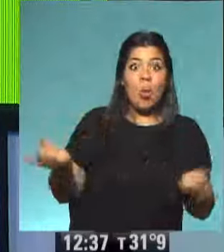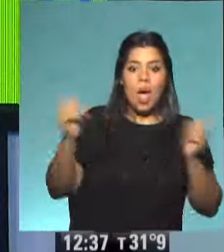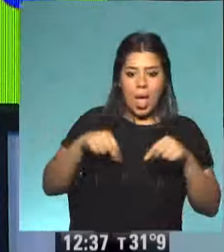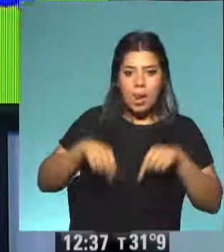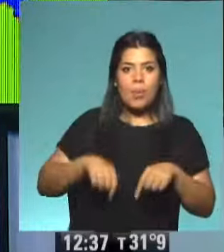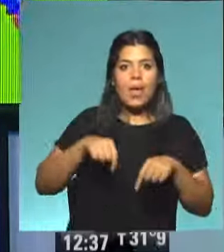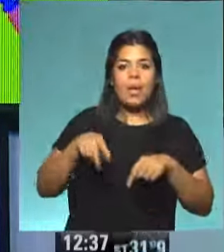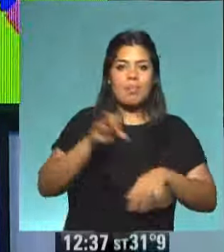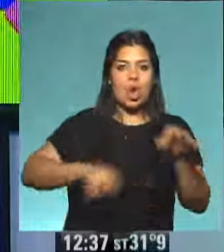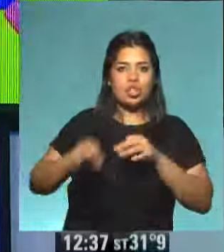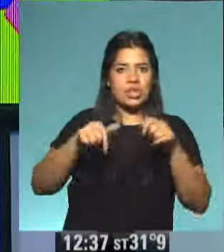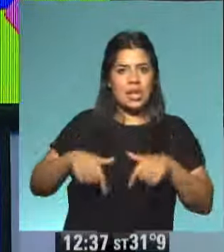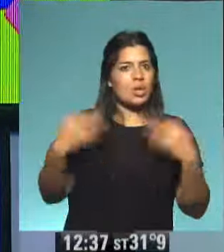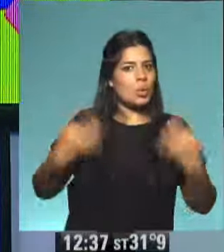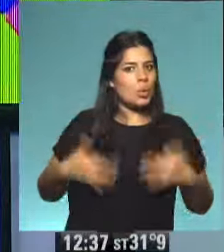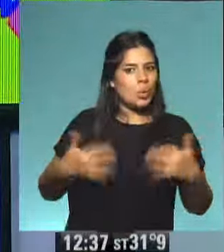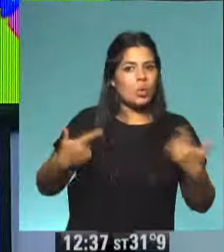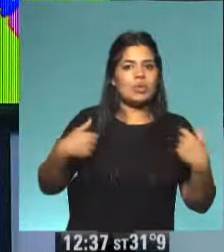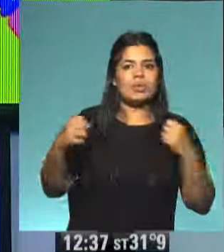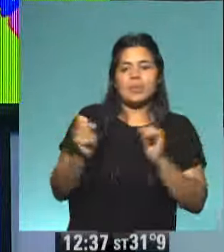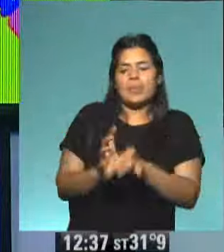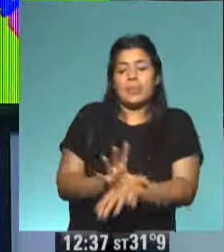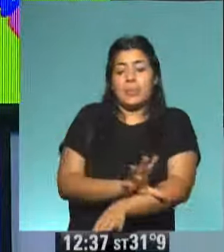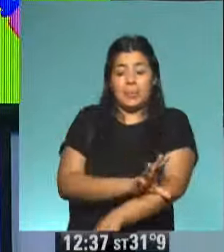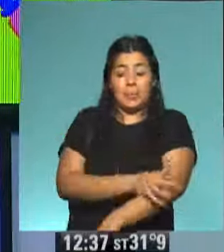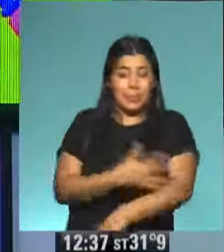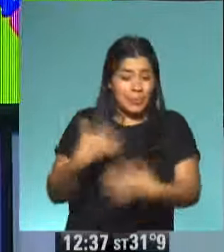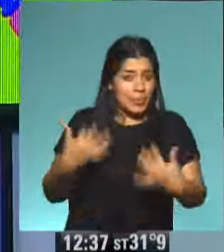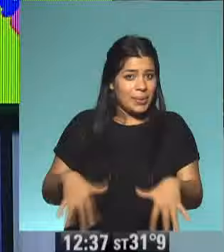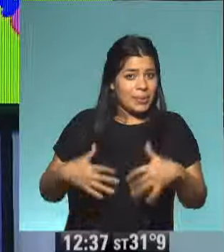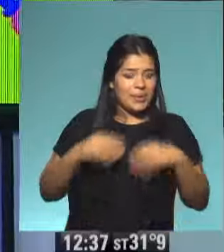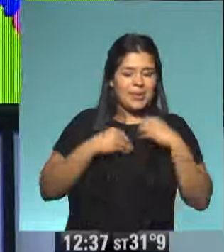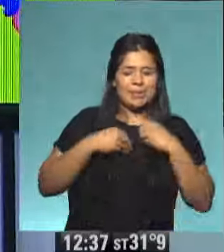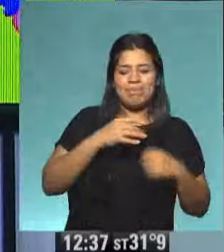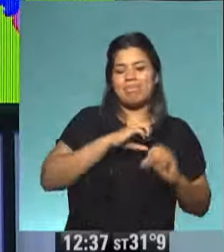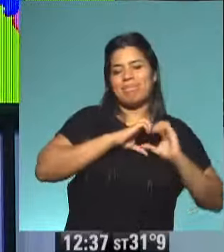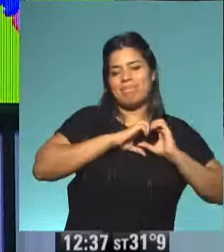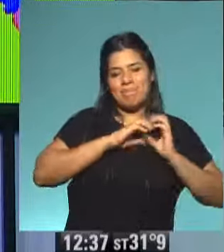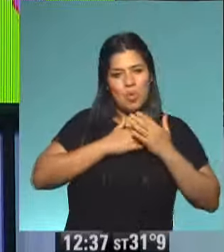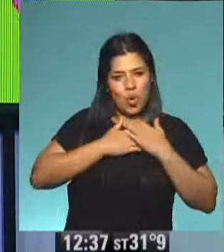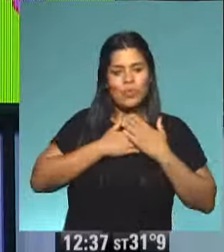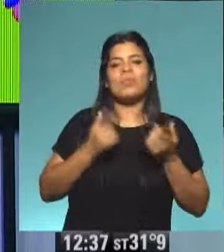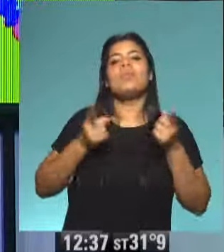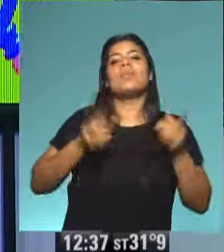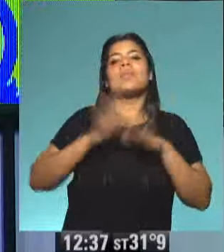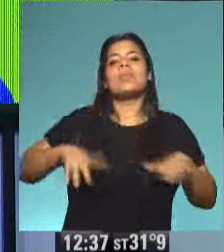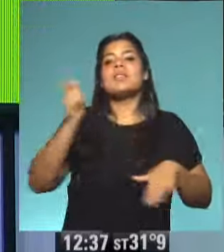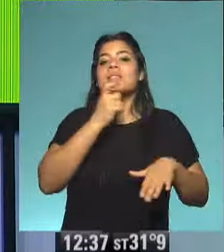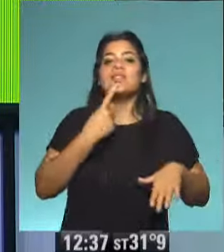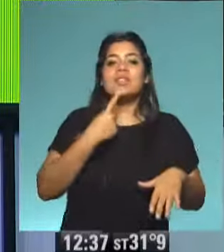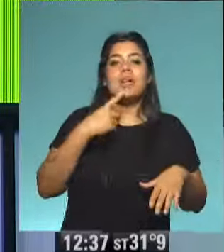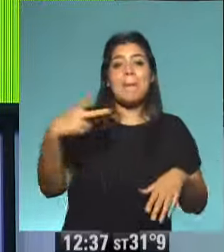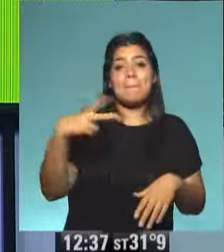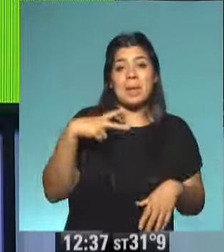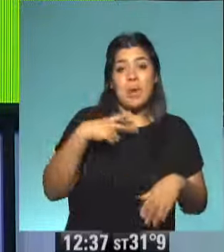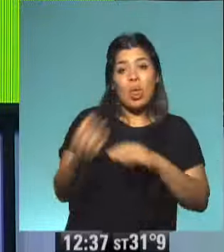me emociona así como desde la punta de los pies hasta desde la cabeza y el corazón. Y eso, los chicos y las chicas, los mensajes